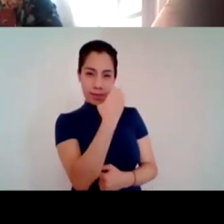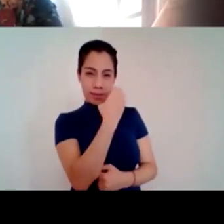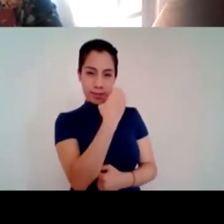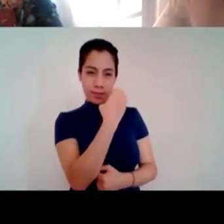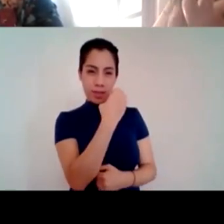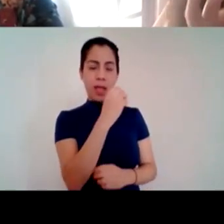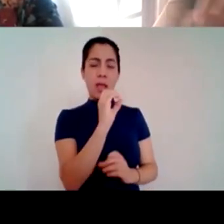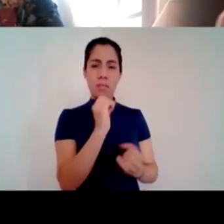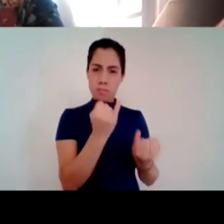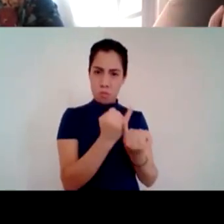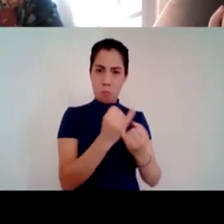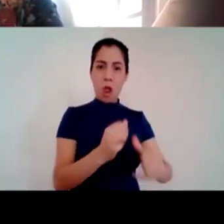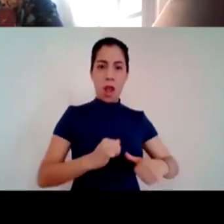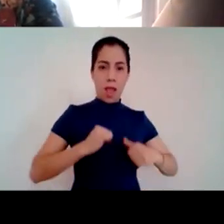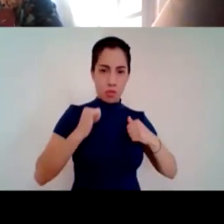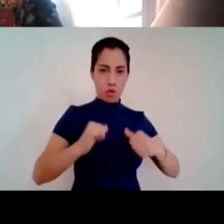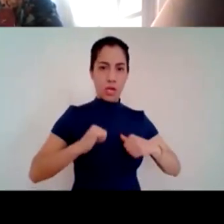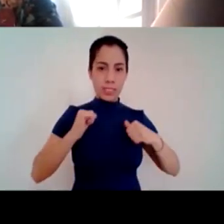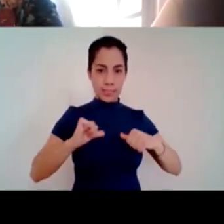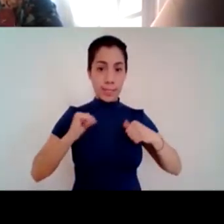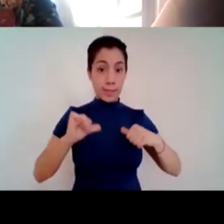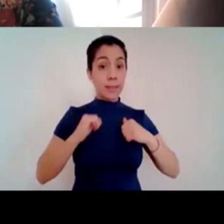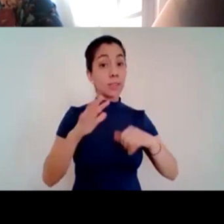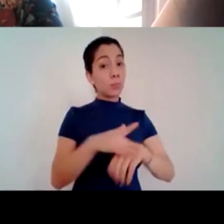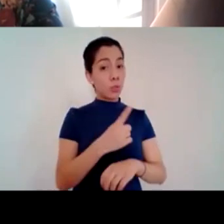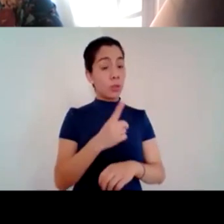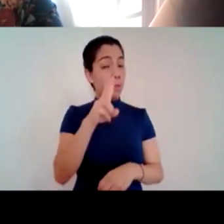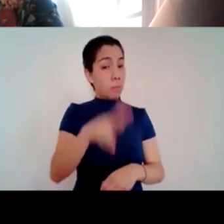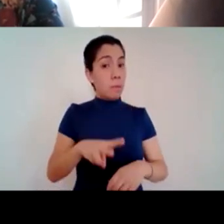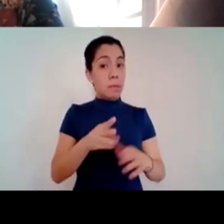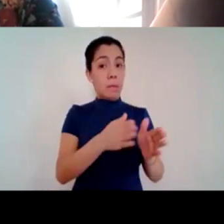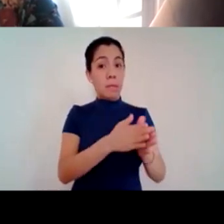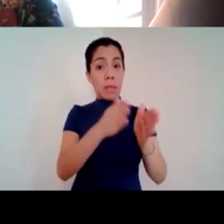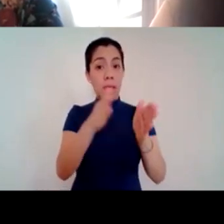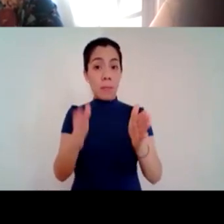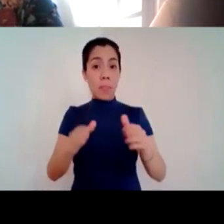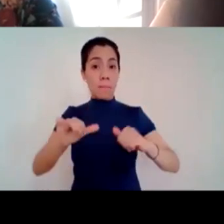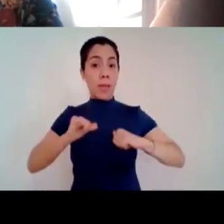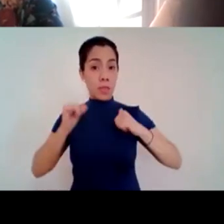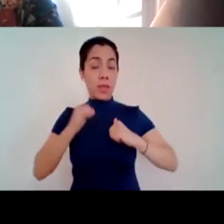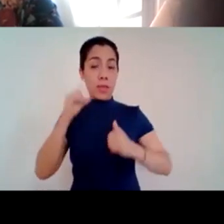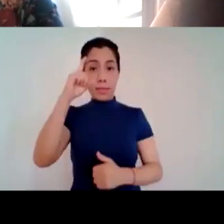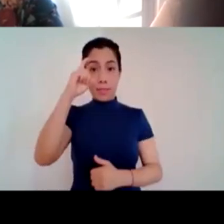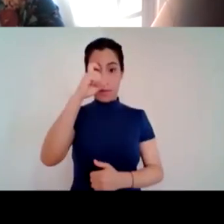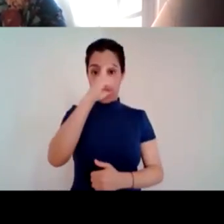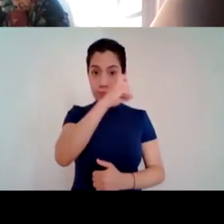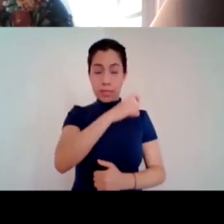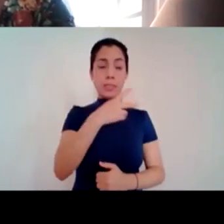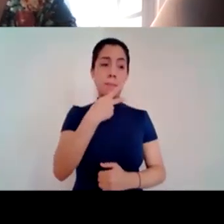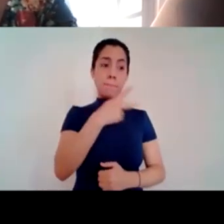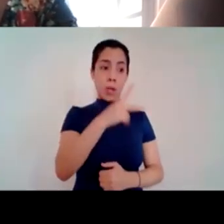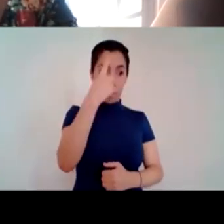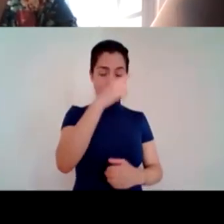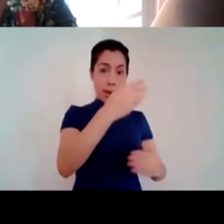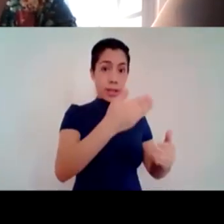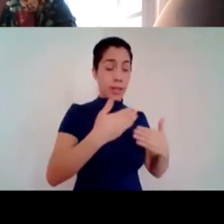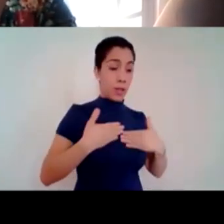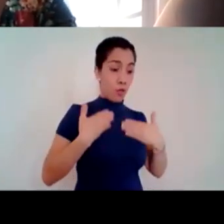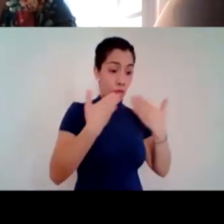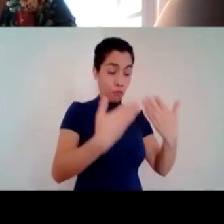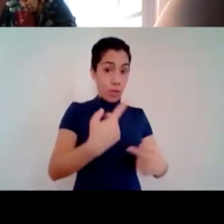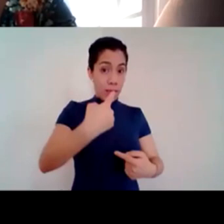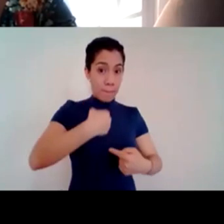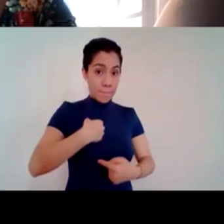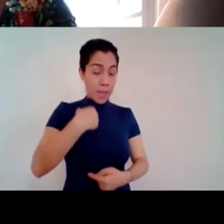adolescentes lo quiero enfatizar porque es una etapa difícil para que confíen en nosotros tenemos que merecernos su confianza entonces